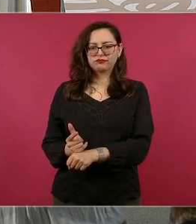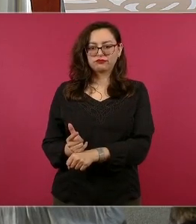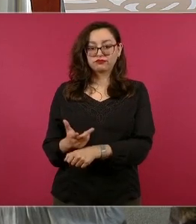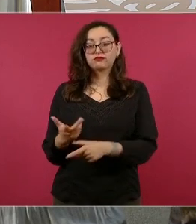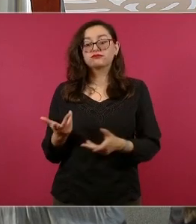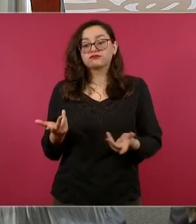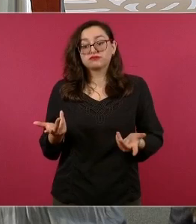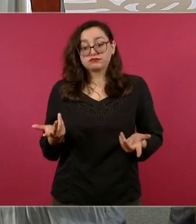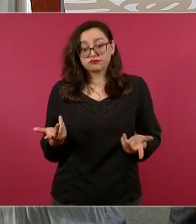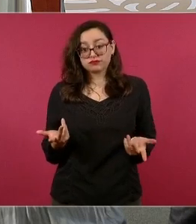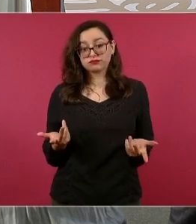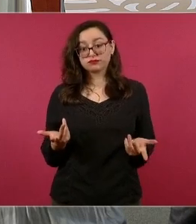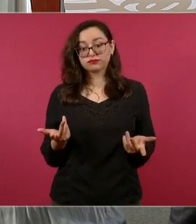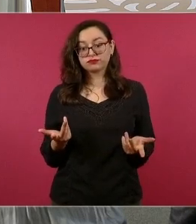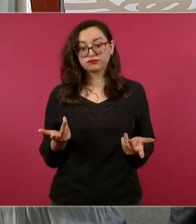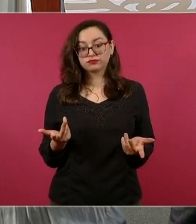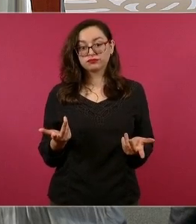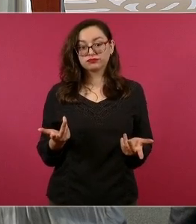también,